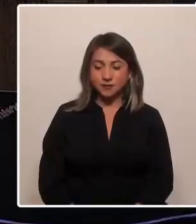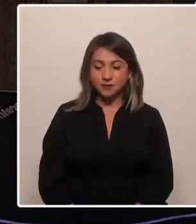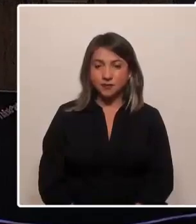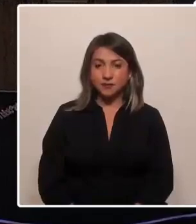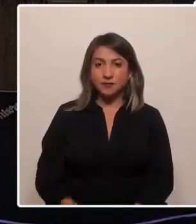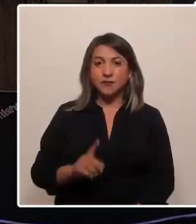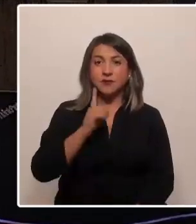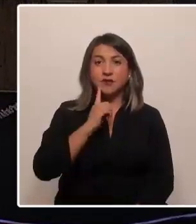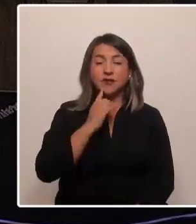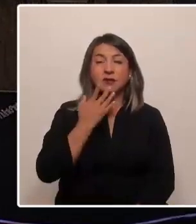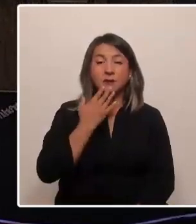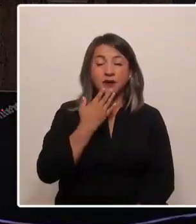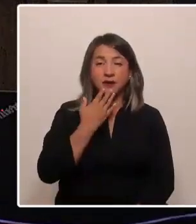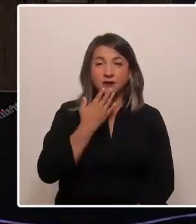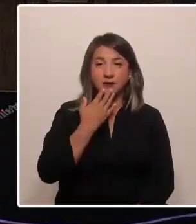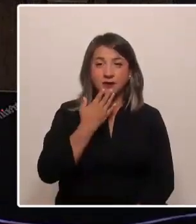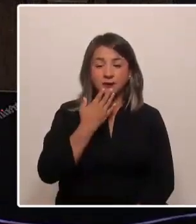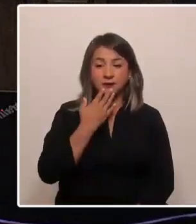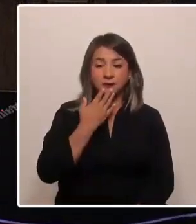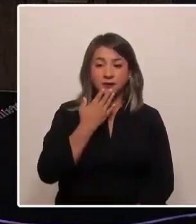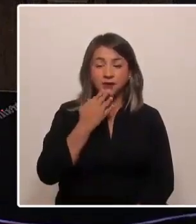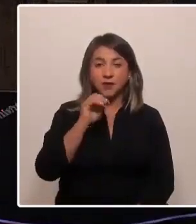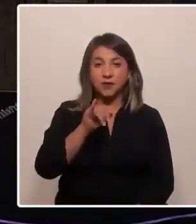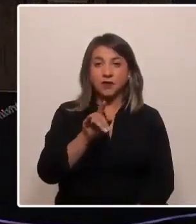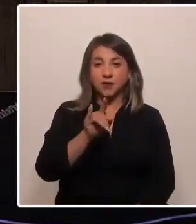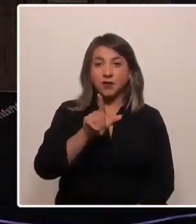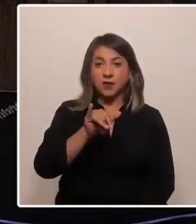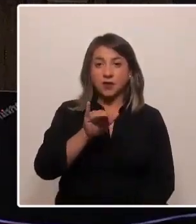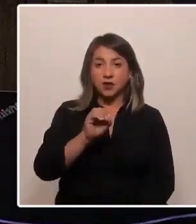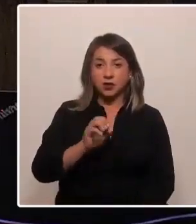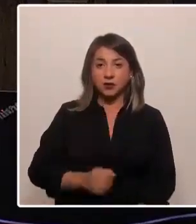Tiene la palabra el convencional Julio Álvarez.